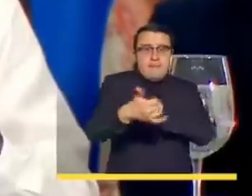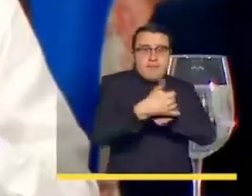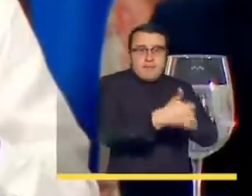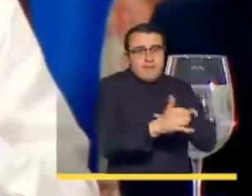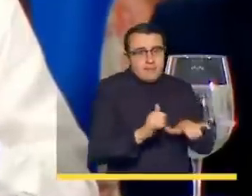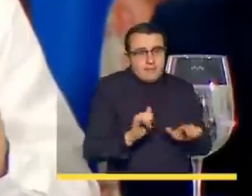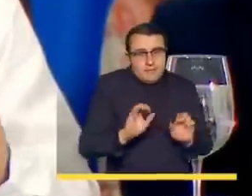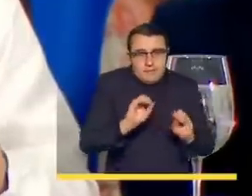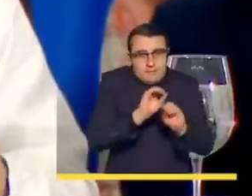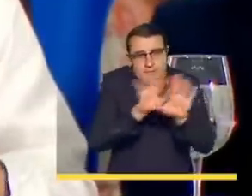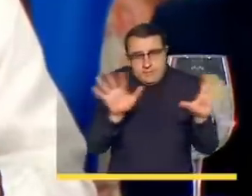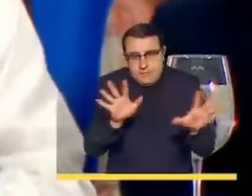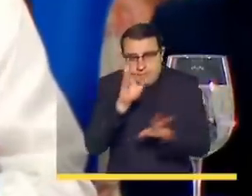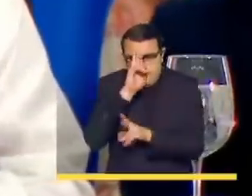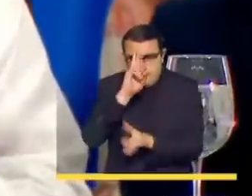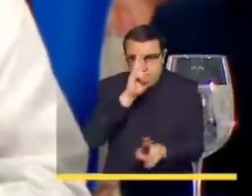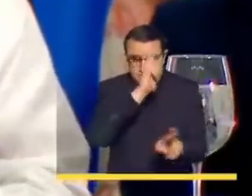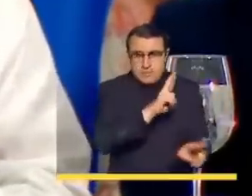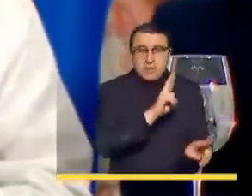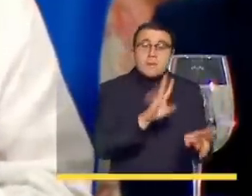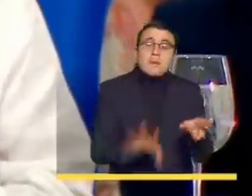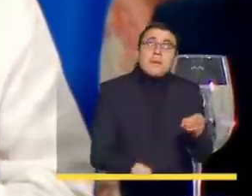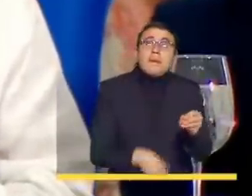y también